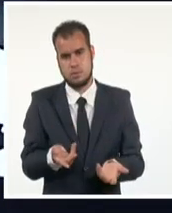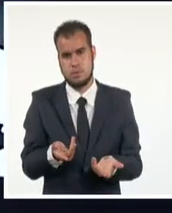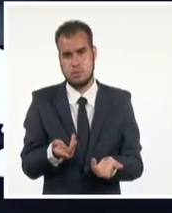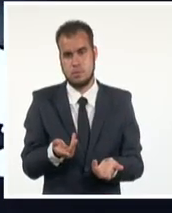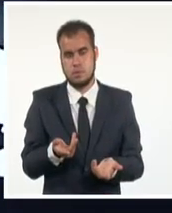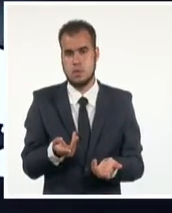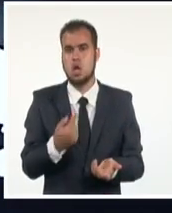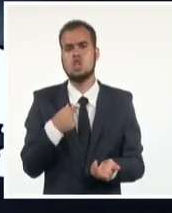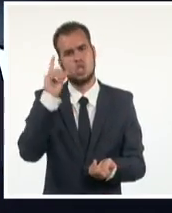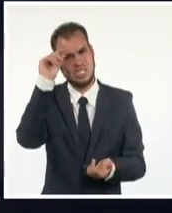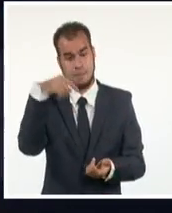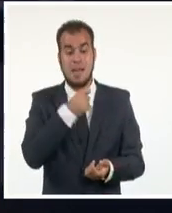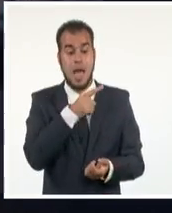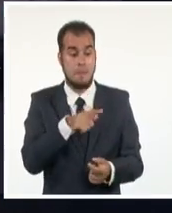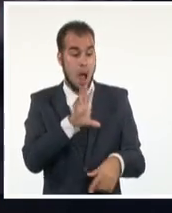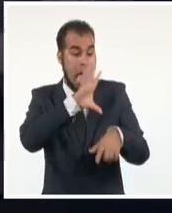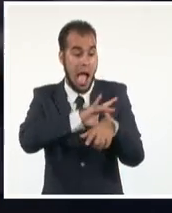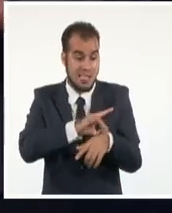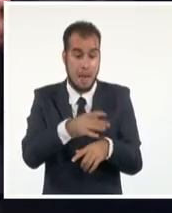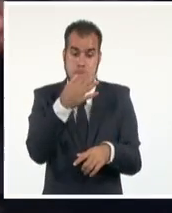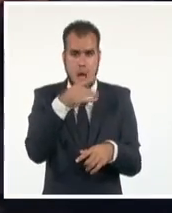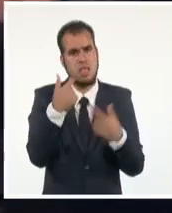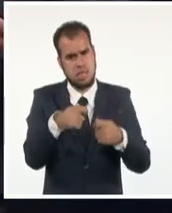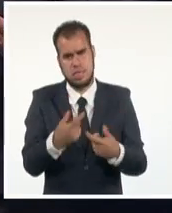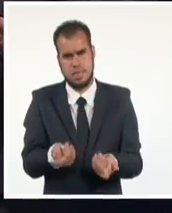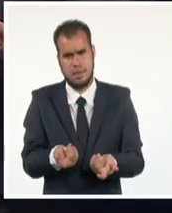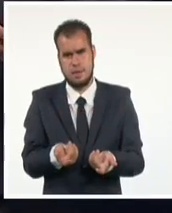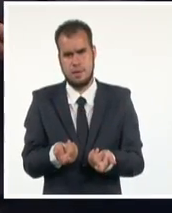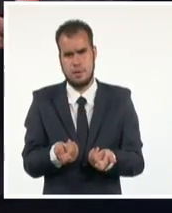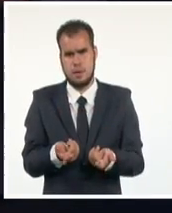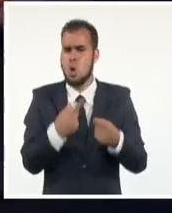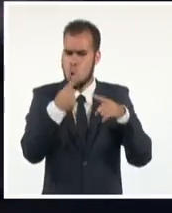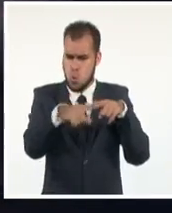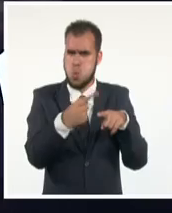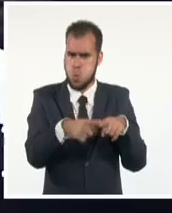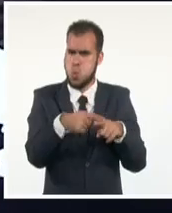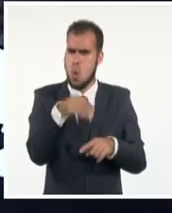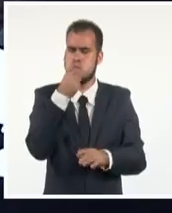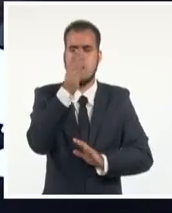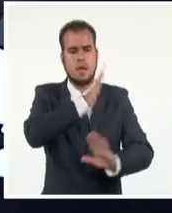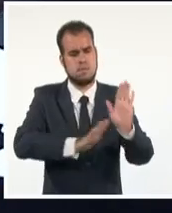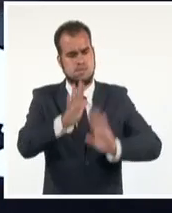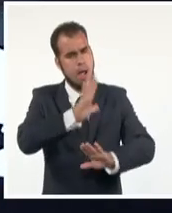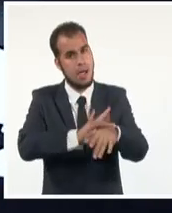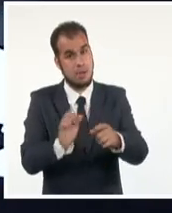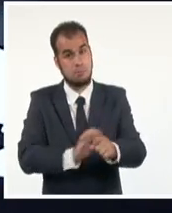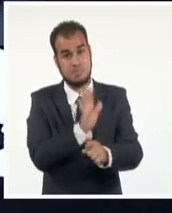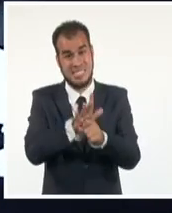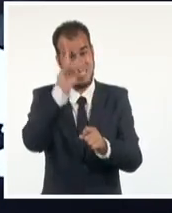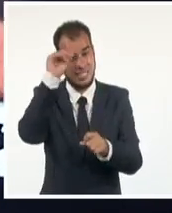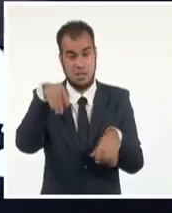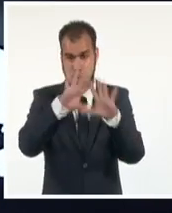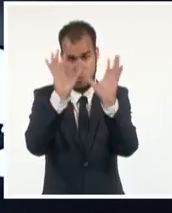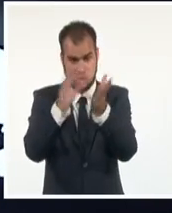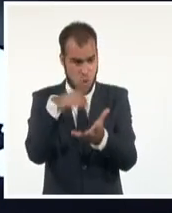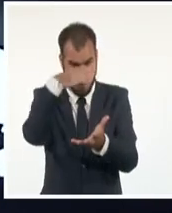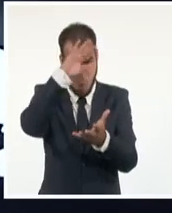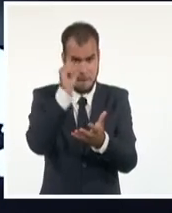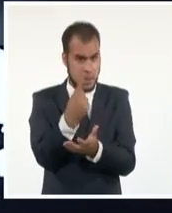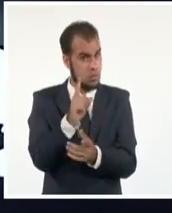que hay en Matanzas ahora. Y por el otro lado está la intervención humanitaria. La intervención humanitaria que sí debe